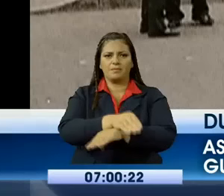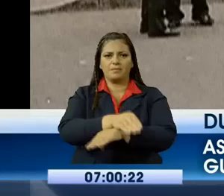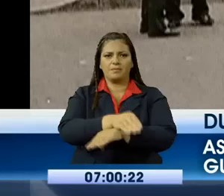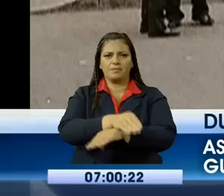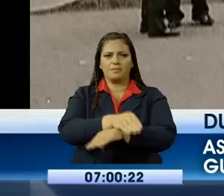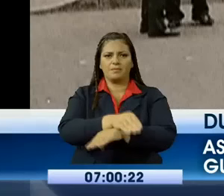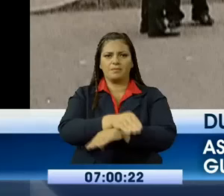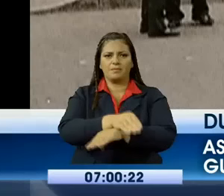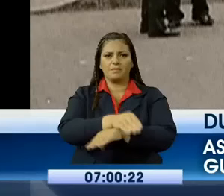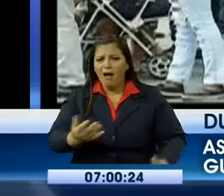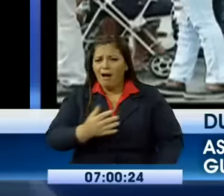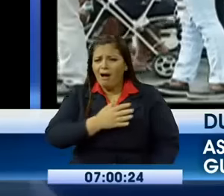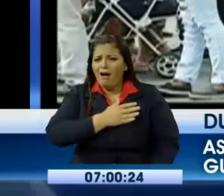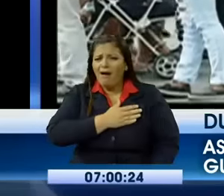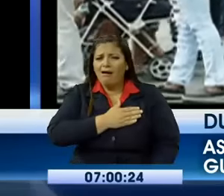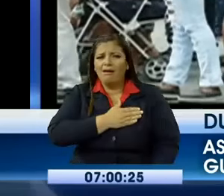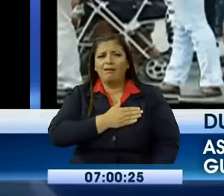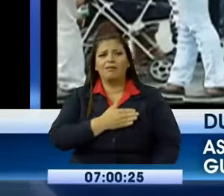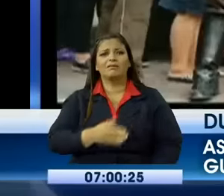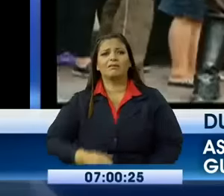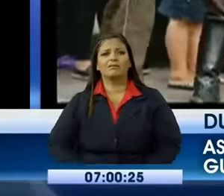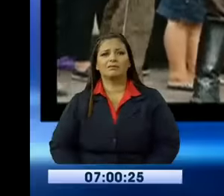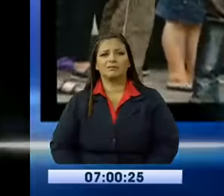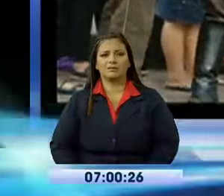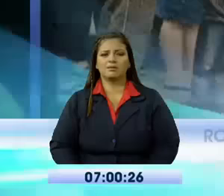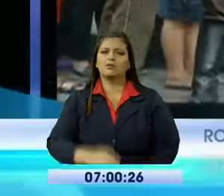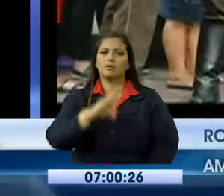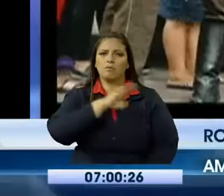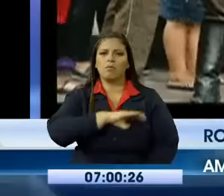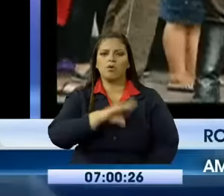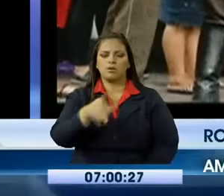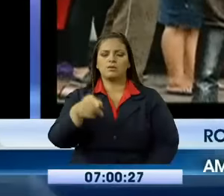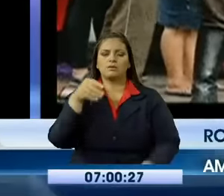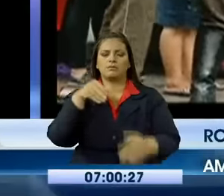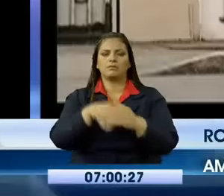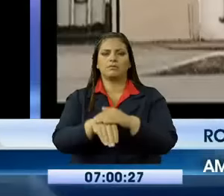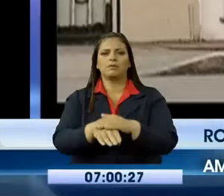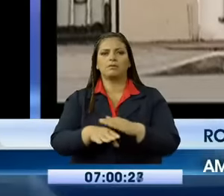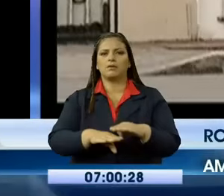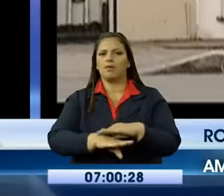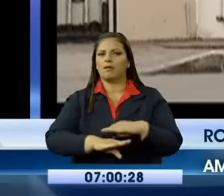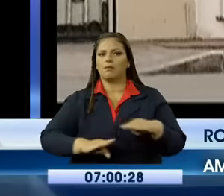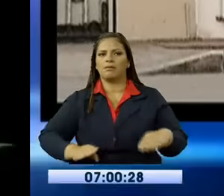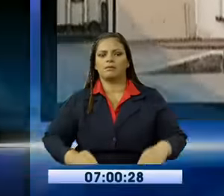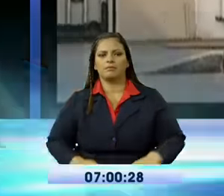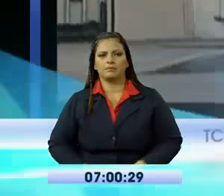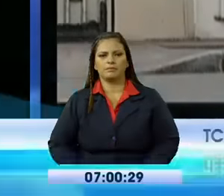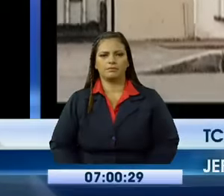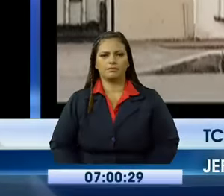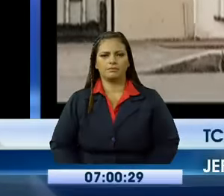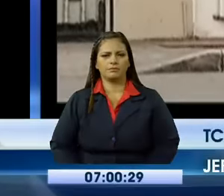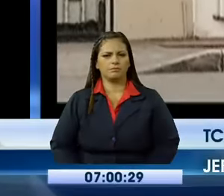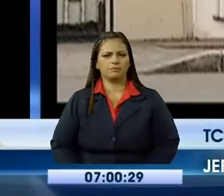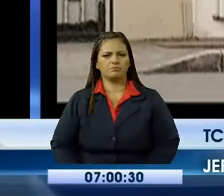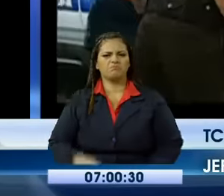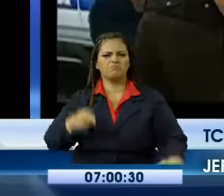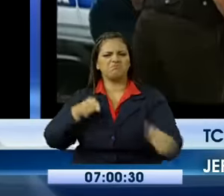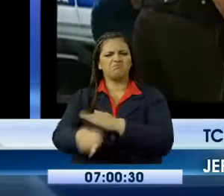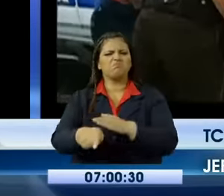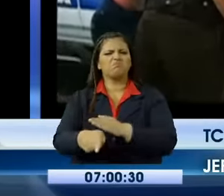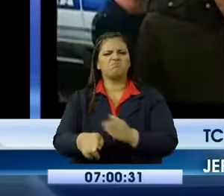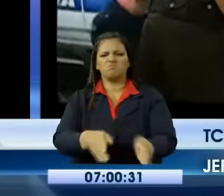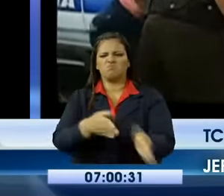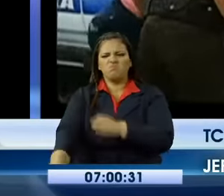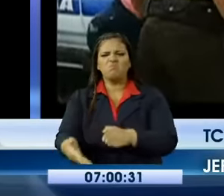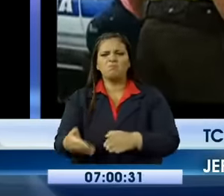No han entrado nadie, no es que han permitido entrar, solo policías que están uno adentro, nadie más. Se presume de que el móvil del crimen podría ser